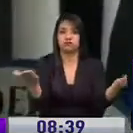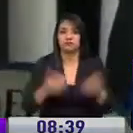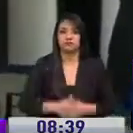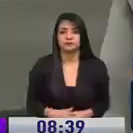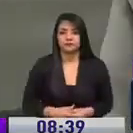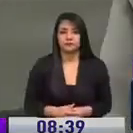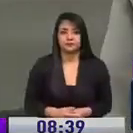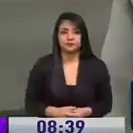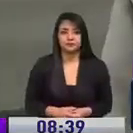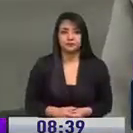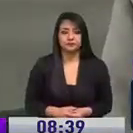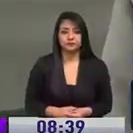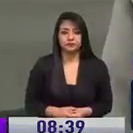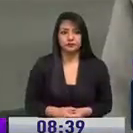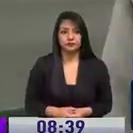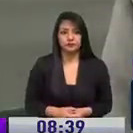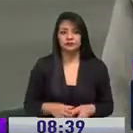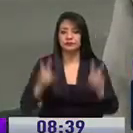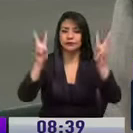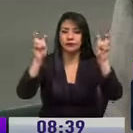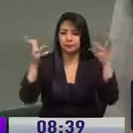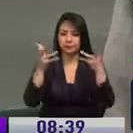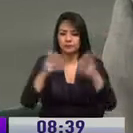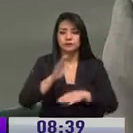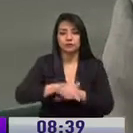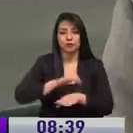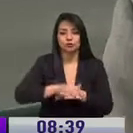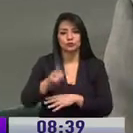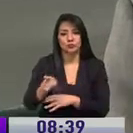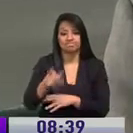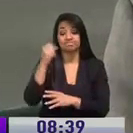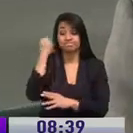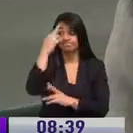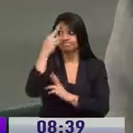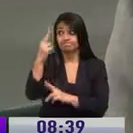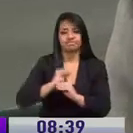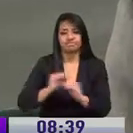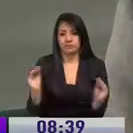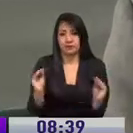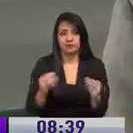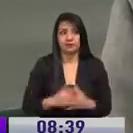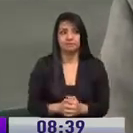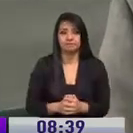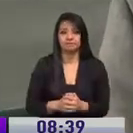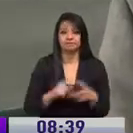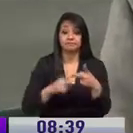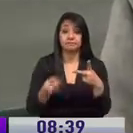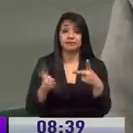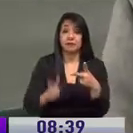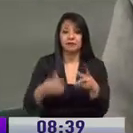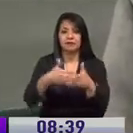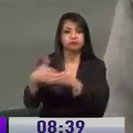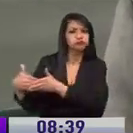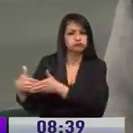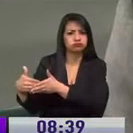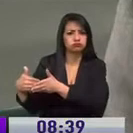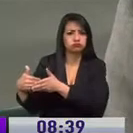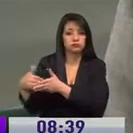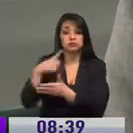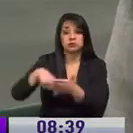Assange. Básicamente es por la situación de transgresión de derechos, el aislamiento, la prohibición de usar